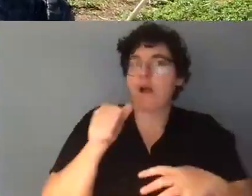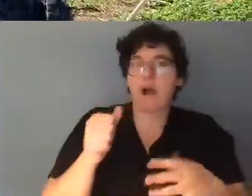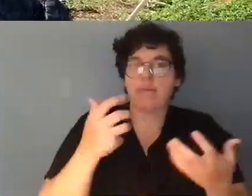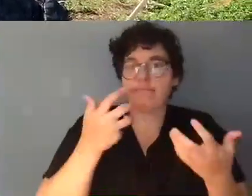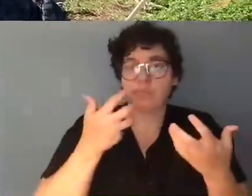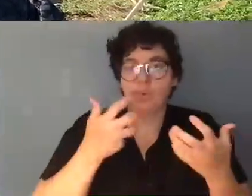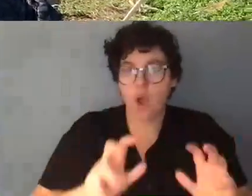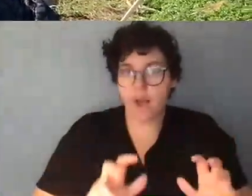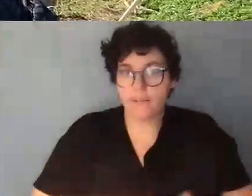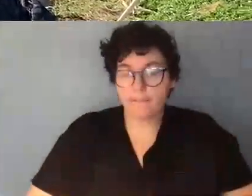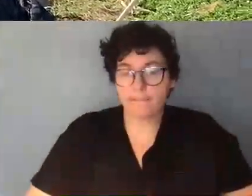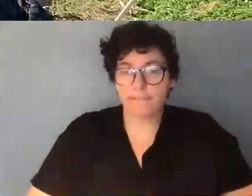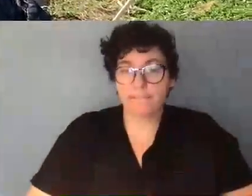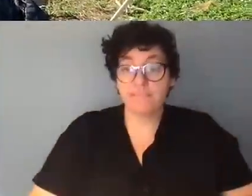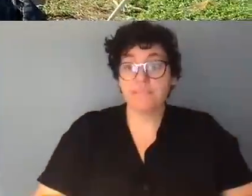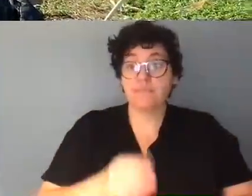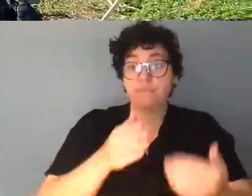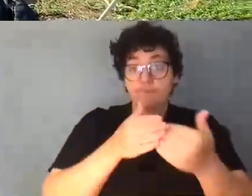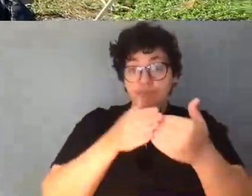ya lo destapamos, ¿no?